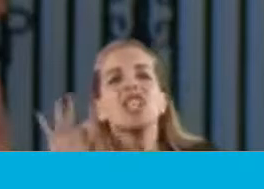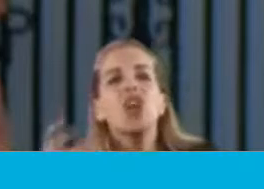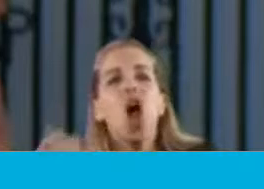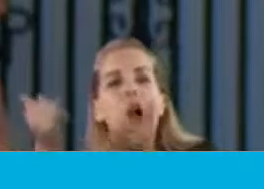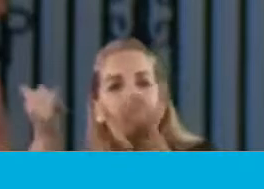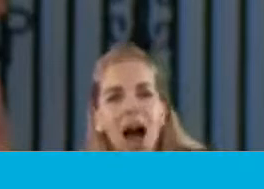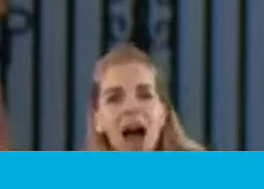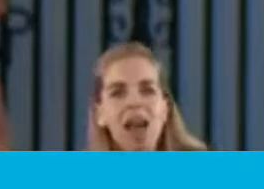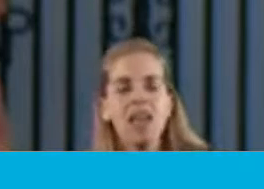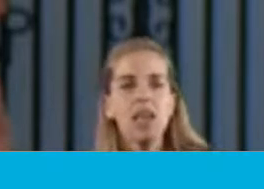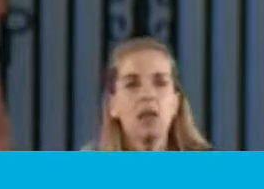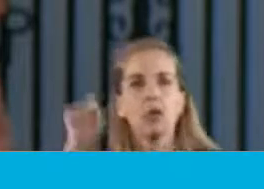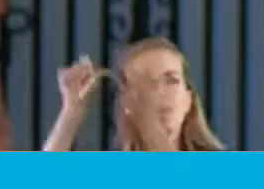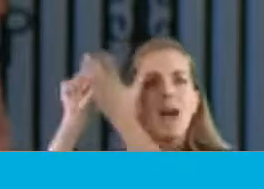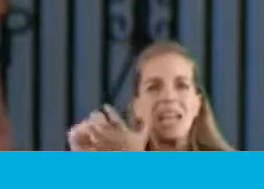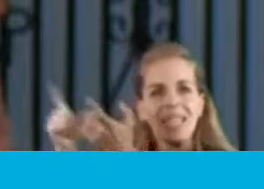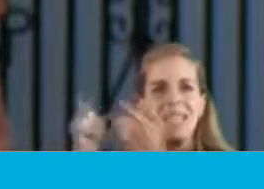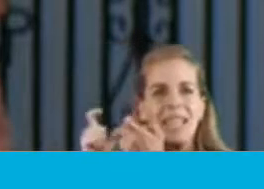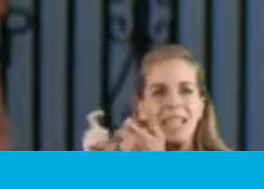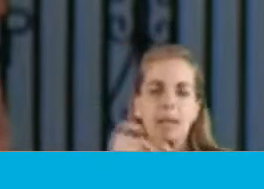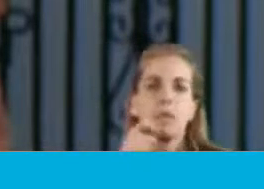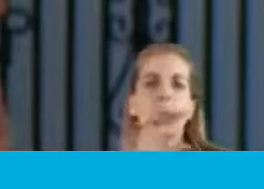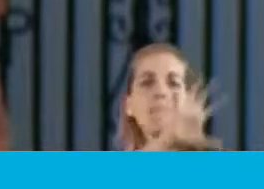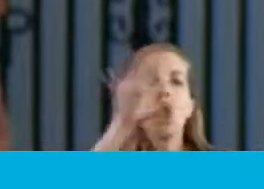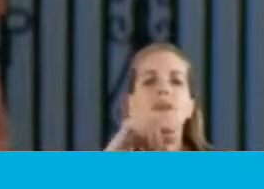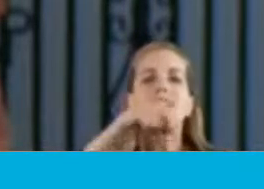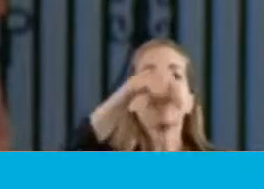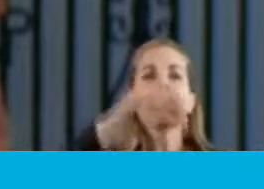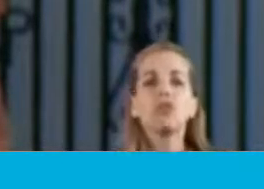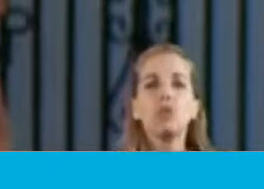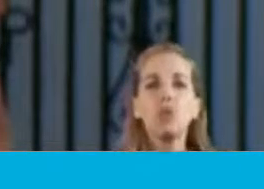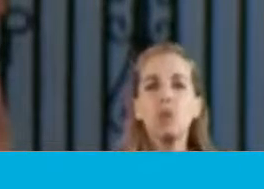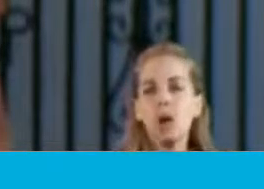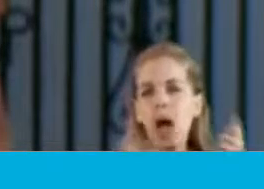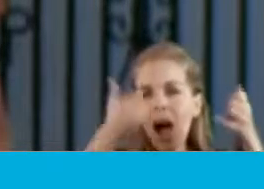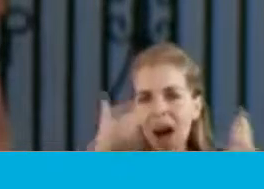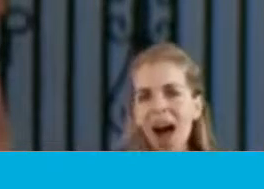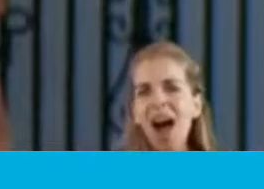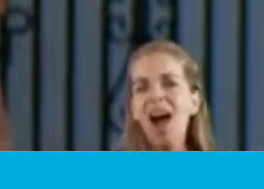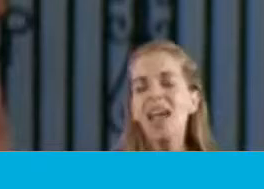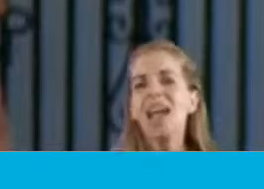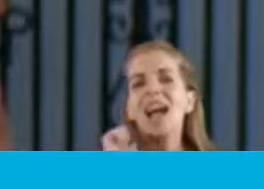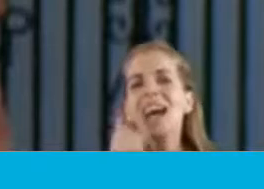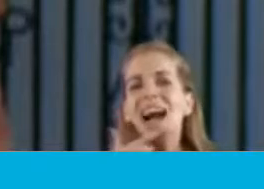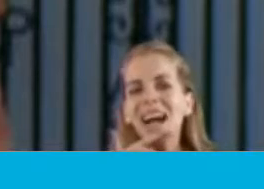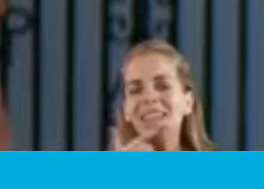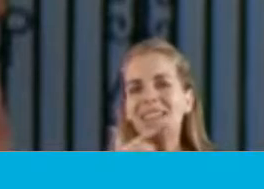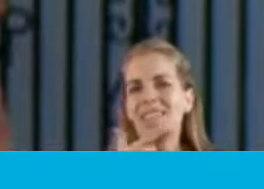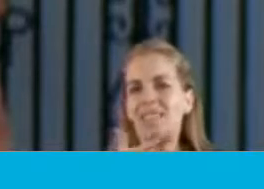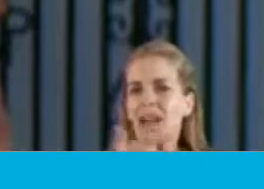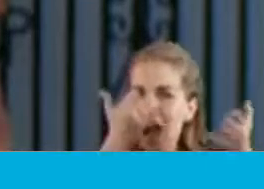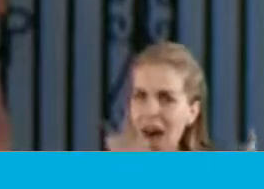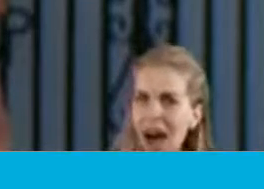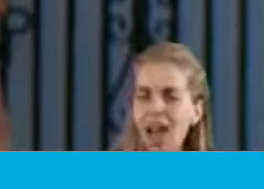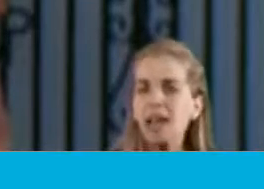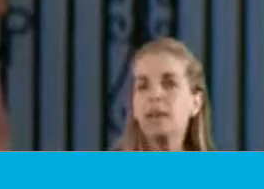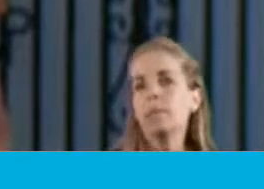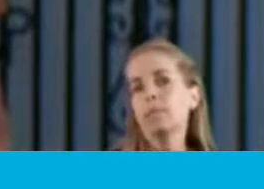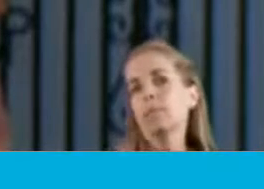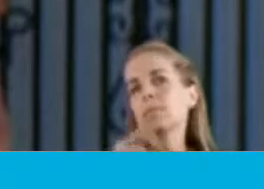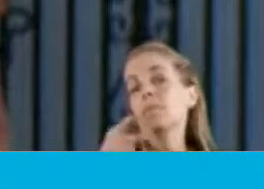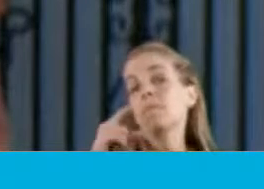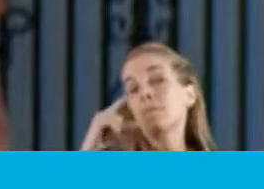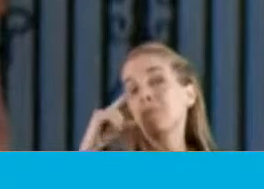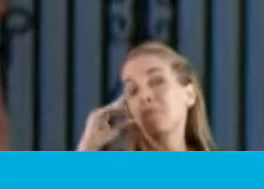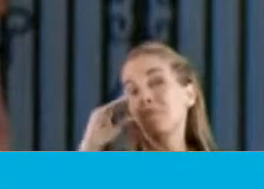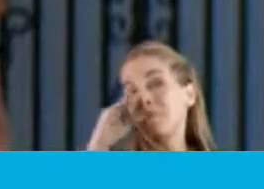energía. En nuestro sur tenemos la segunda reserva más importante de gas no convencional y la cuarta de petróleo